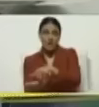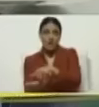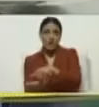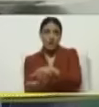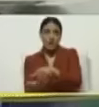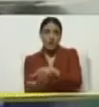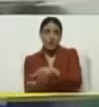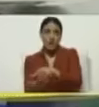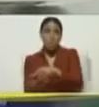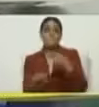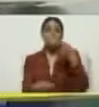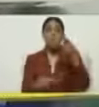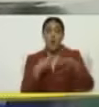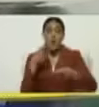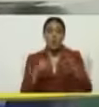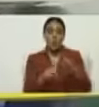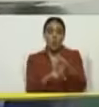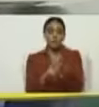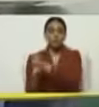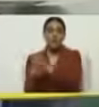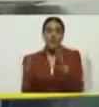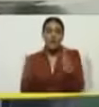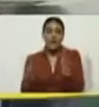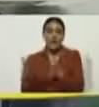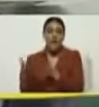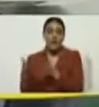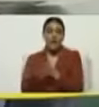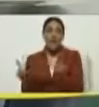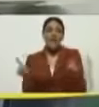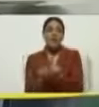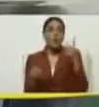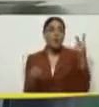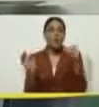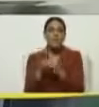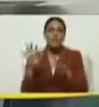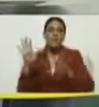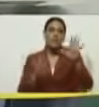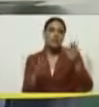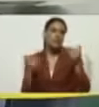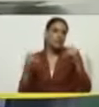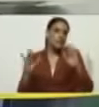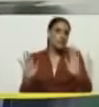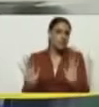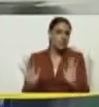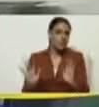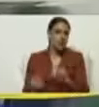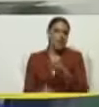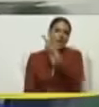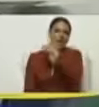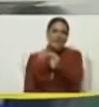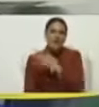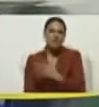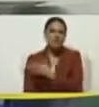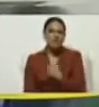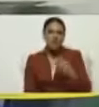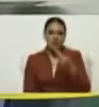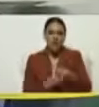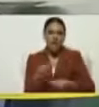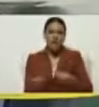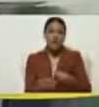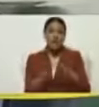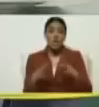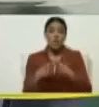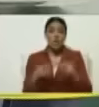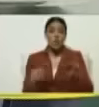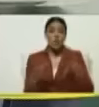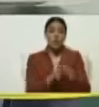por un accidente, como pasó en el 2015, y pretendiera entregar la soberanía